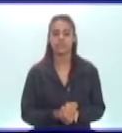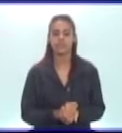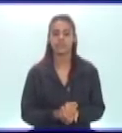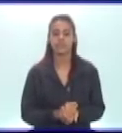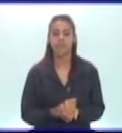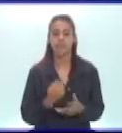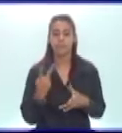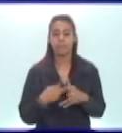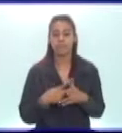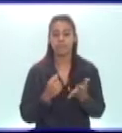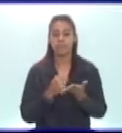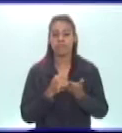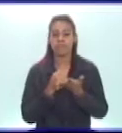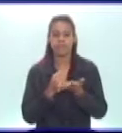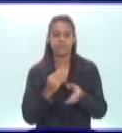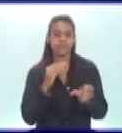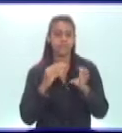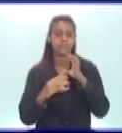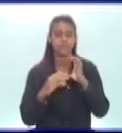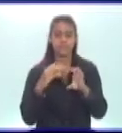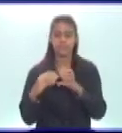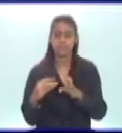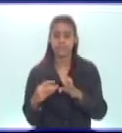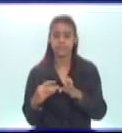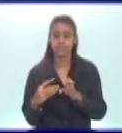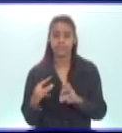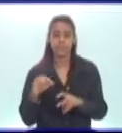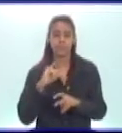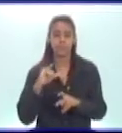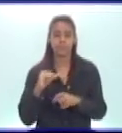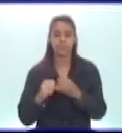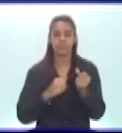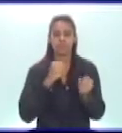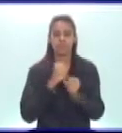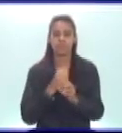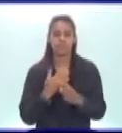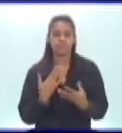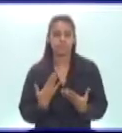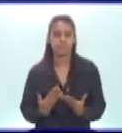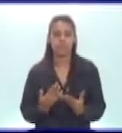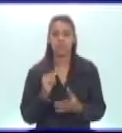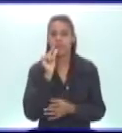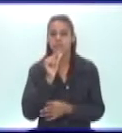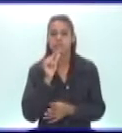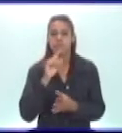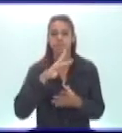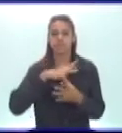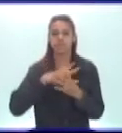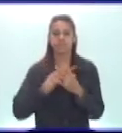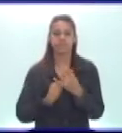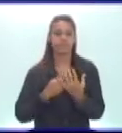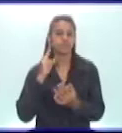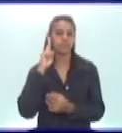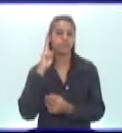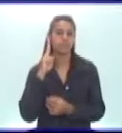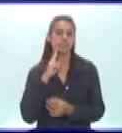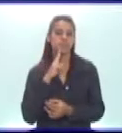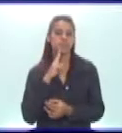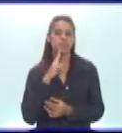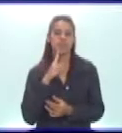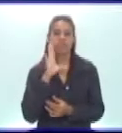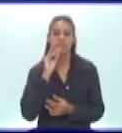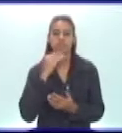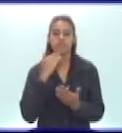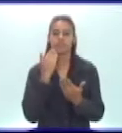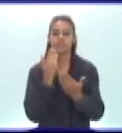Para lograr una mejor comunicación, vamos a tener en cuenta siempre que a las personas con discapacidad auditiva se les debe hablar de